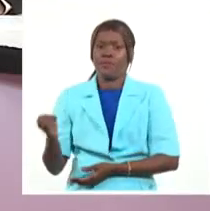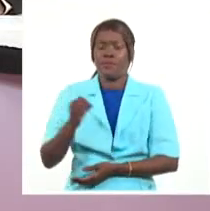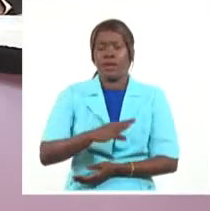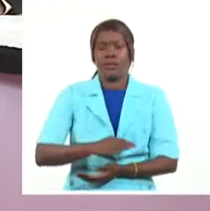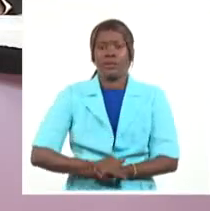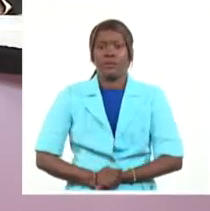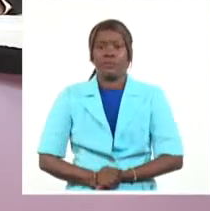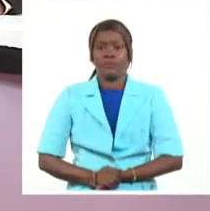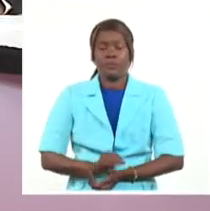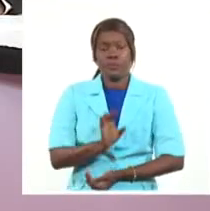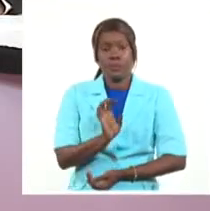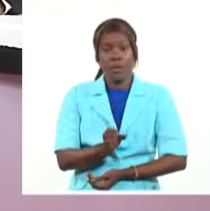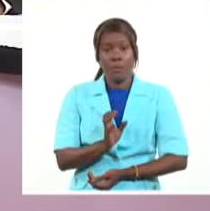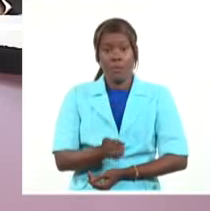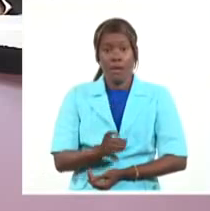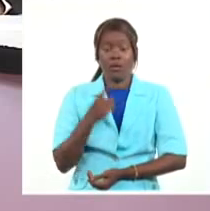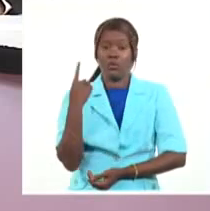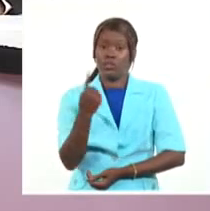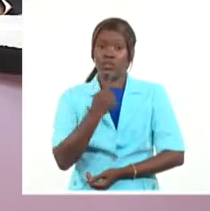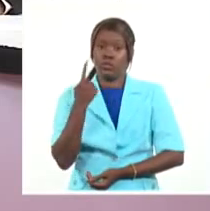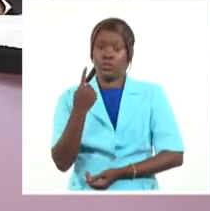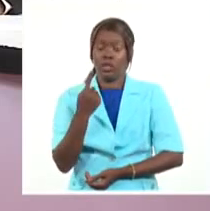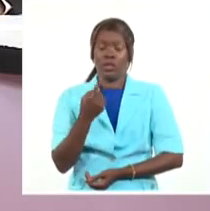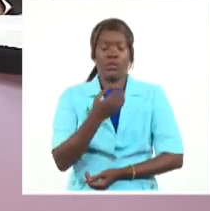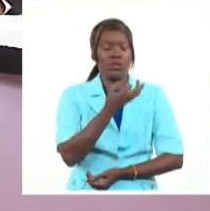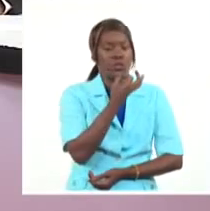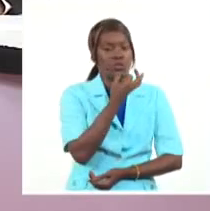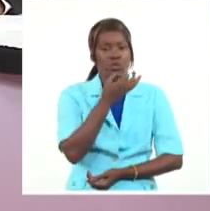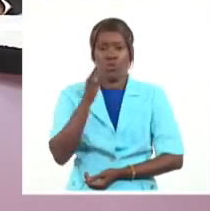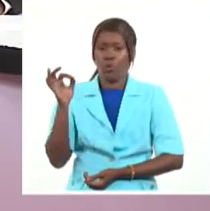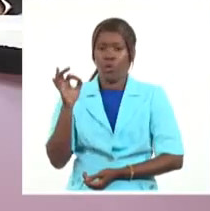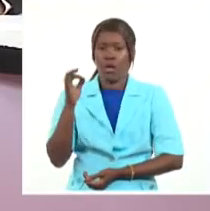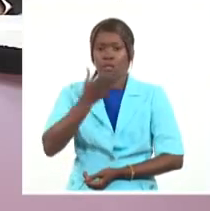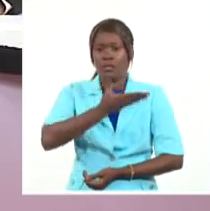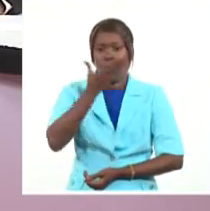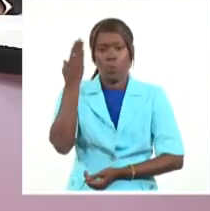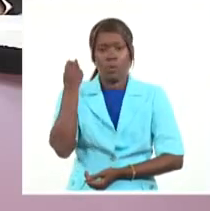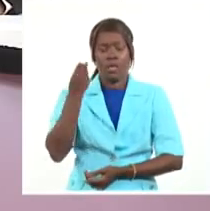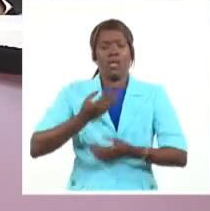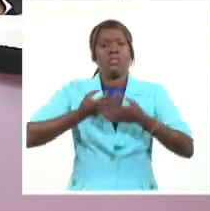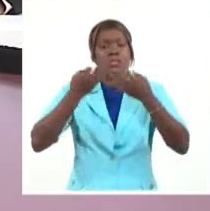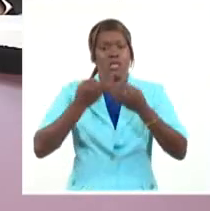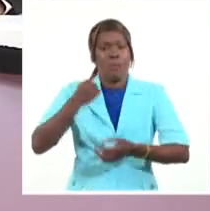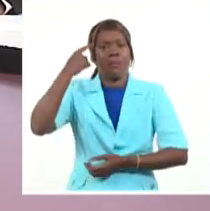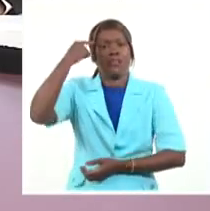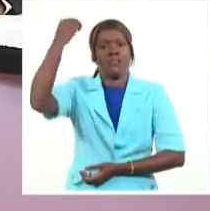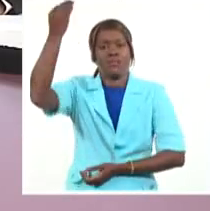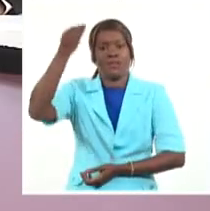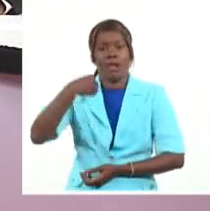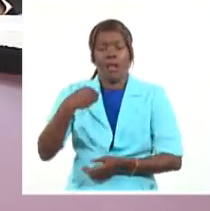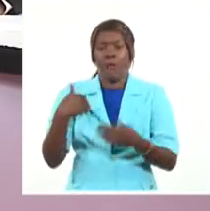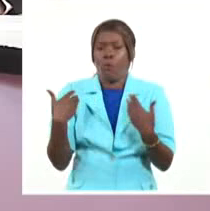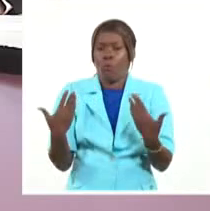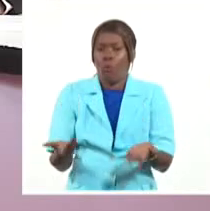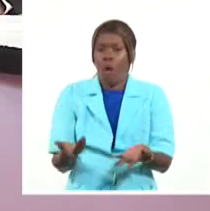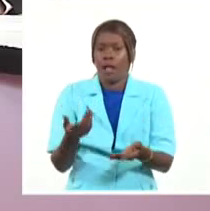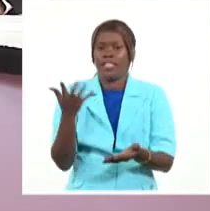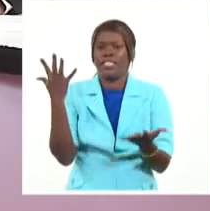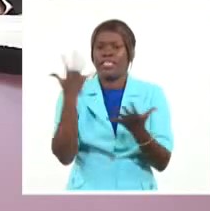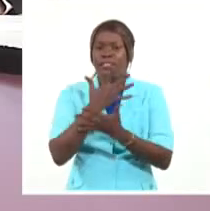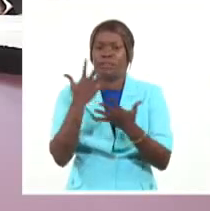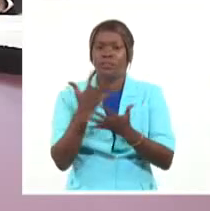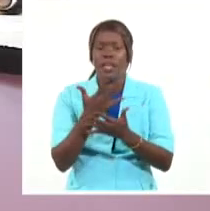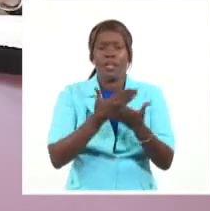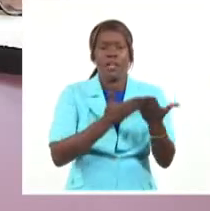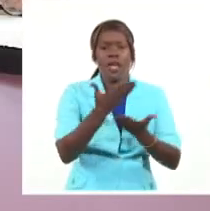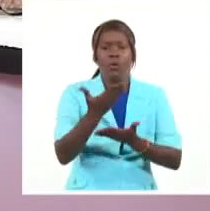Banco Nacional de Cuba jamás han desconocido sus deudas y han mantenido siempre el interés de negociar con sus legítimos acreedores.